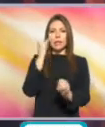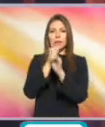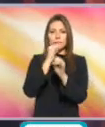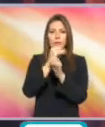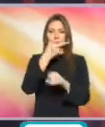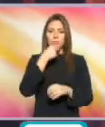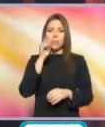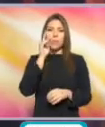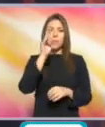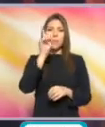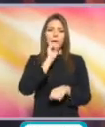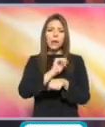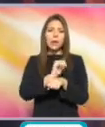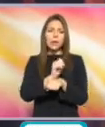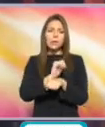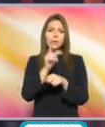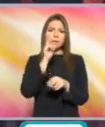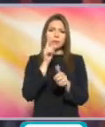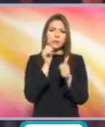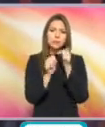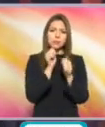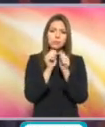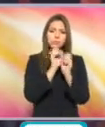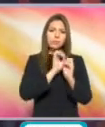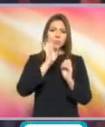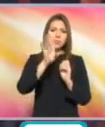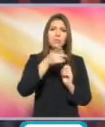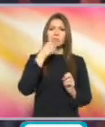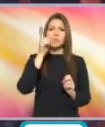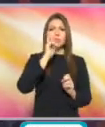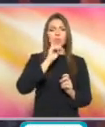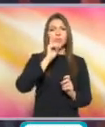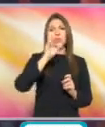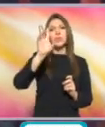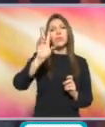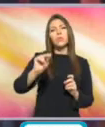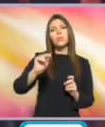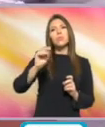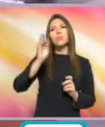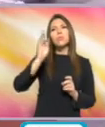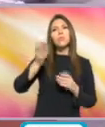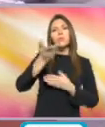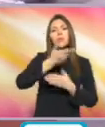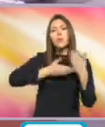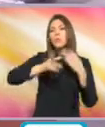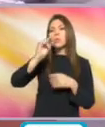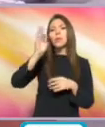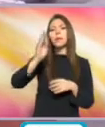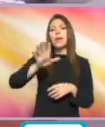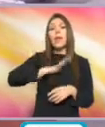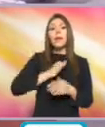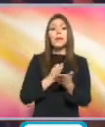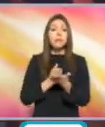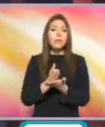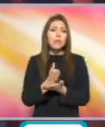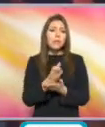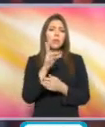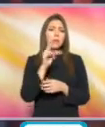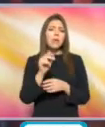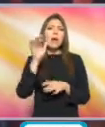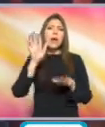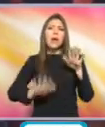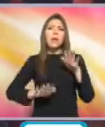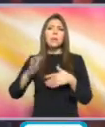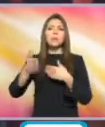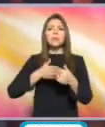también, hablando que ella no compartía que existiera la fidelidad. Entonces, que uno va caminando por la calle